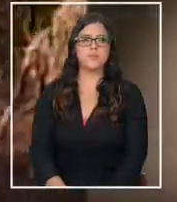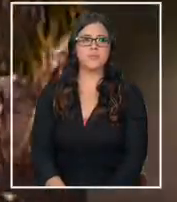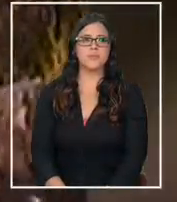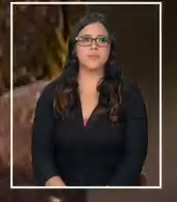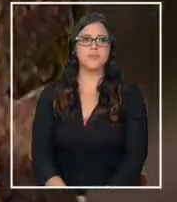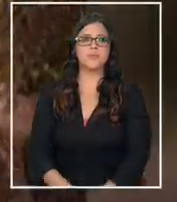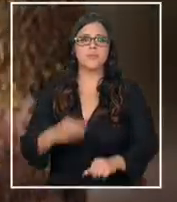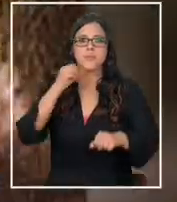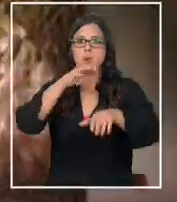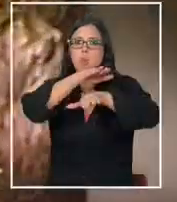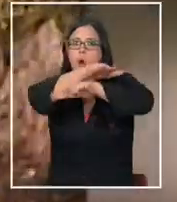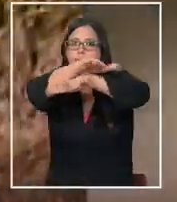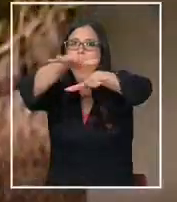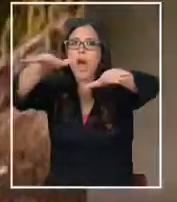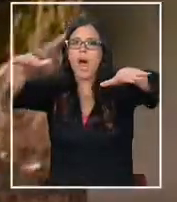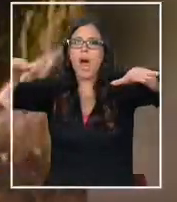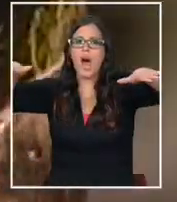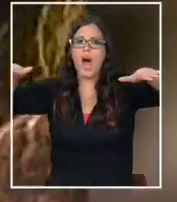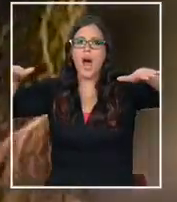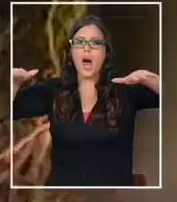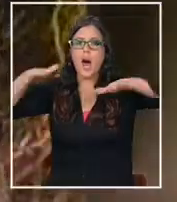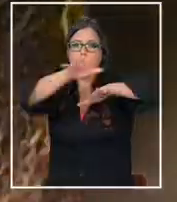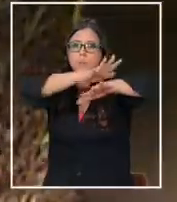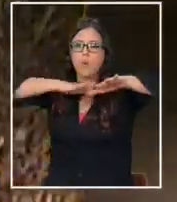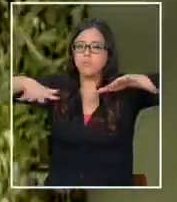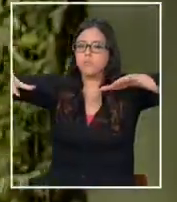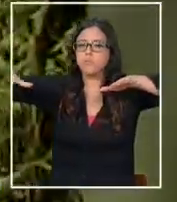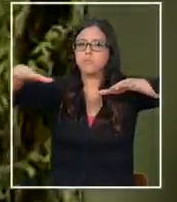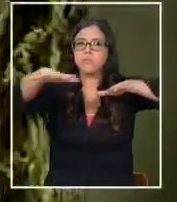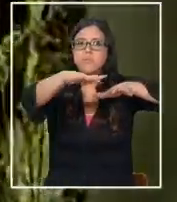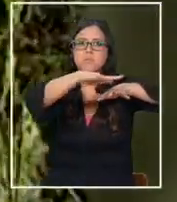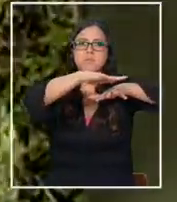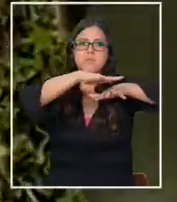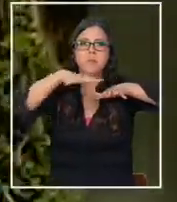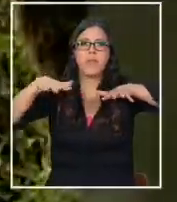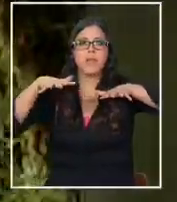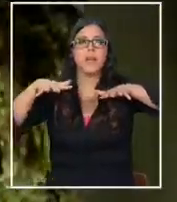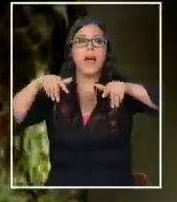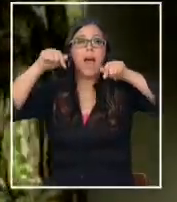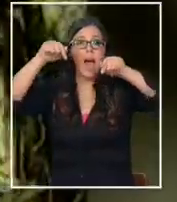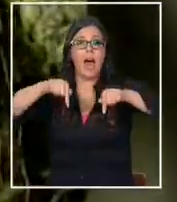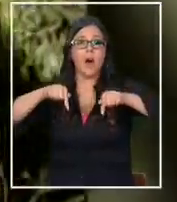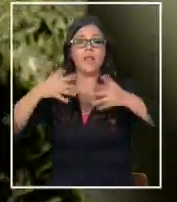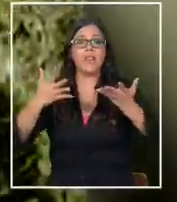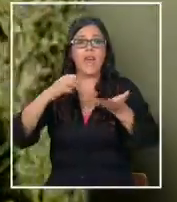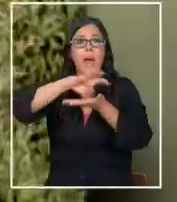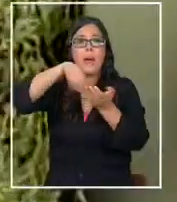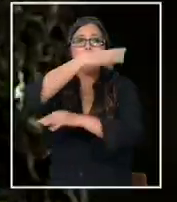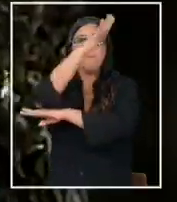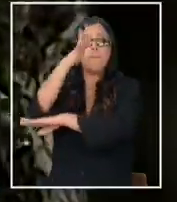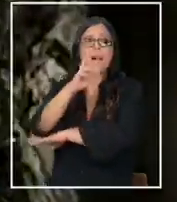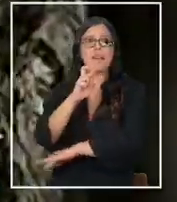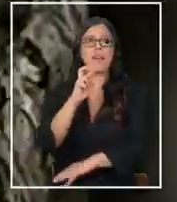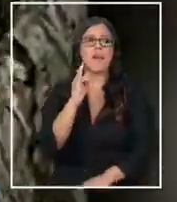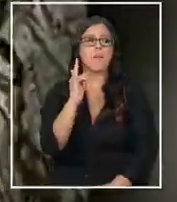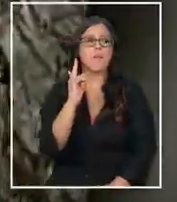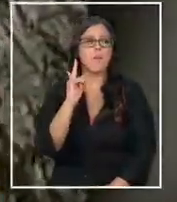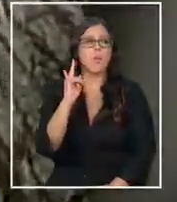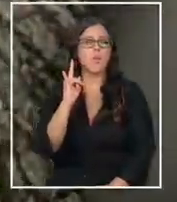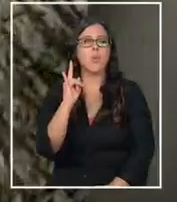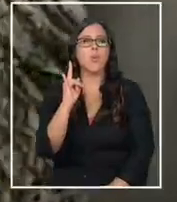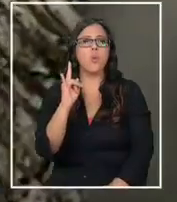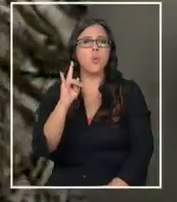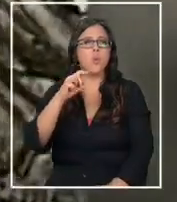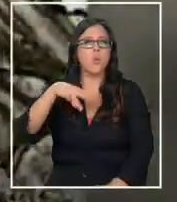Campo costero en el fiordo de Reñihué fue el inicio de lo que hoy es el Parque Pumalín, el sueño de conservación de